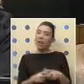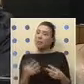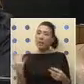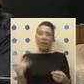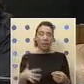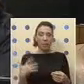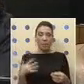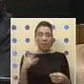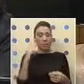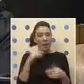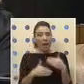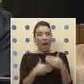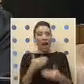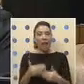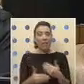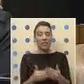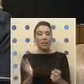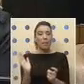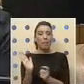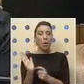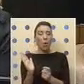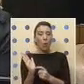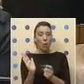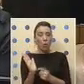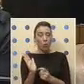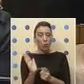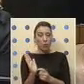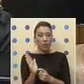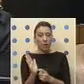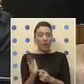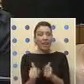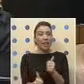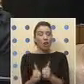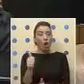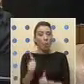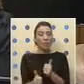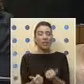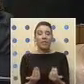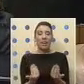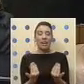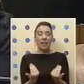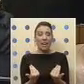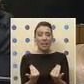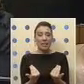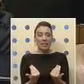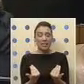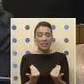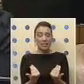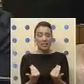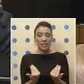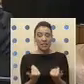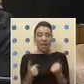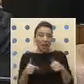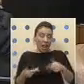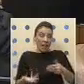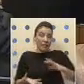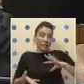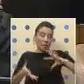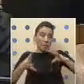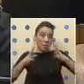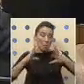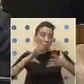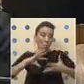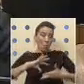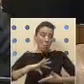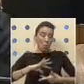vital para avanzar en la productividad y la competitividad tan necesaria en nuestro mundo tremendamente